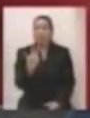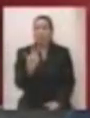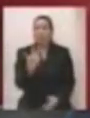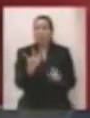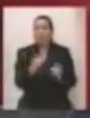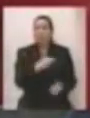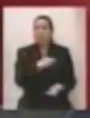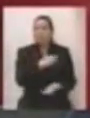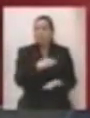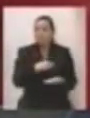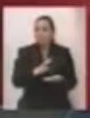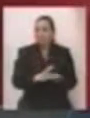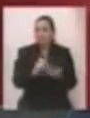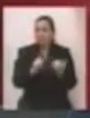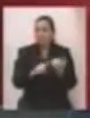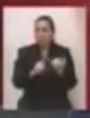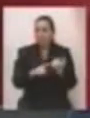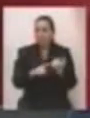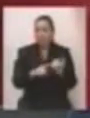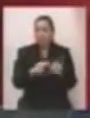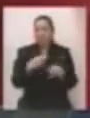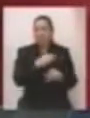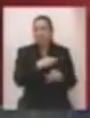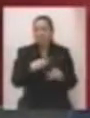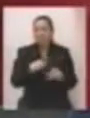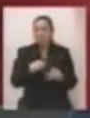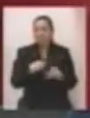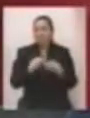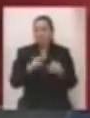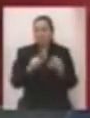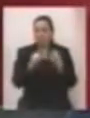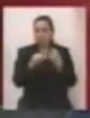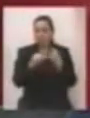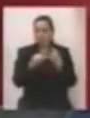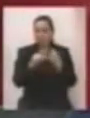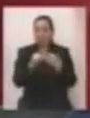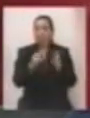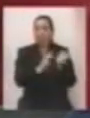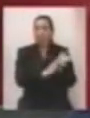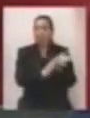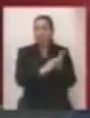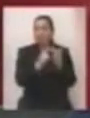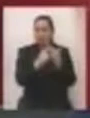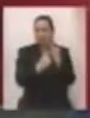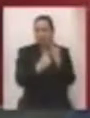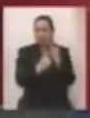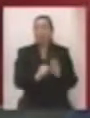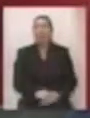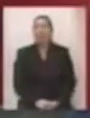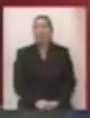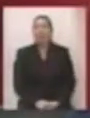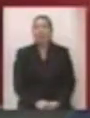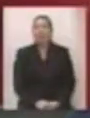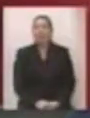de estas tres entidades, Ministerio de Educación, Ministerio Público y Defensoría del Pueblo dentro de la comisión, y eso le daría mayor peso.